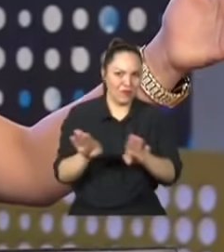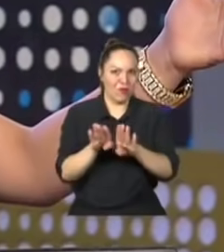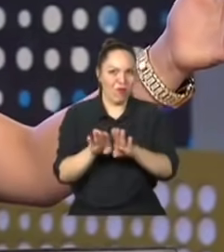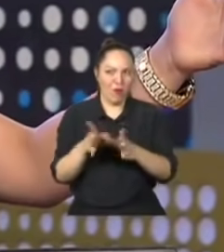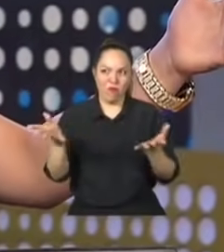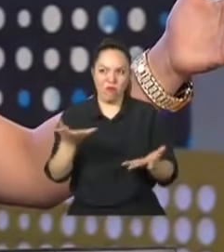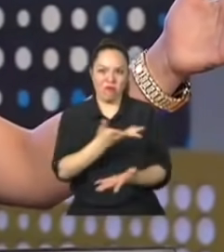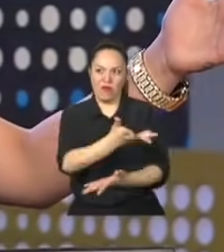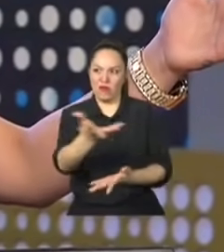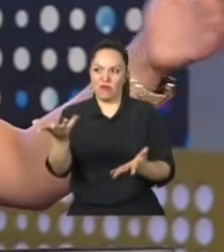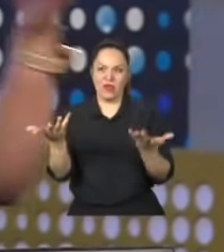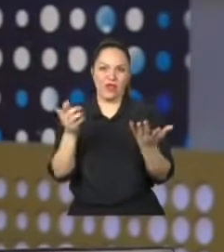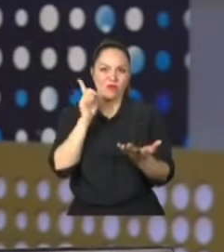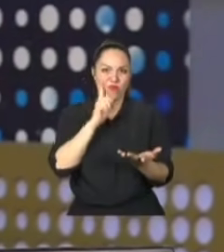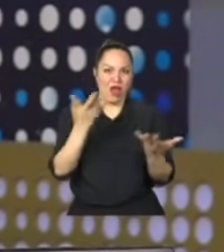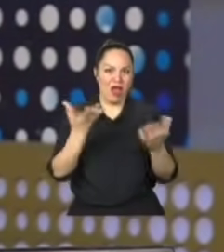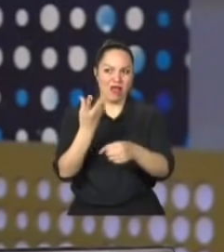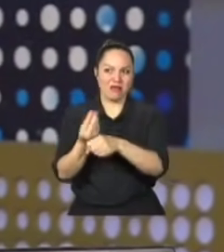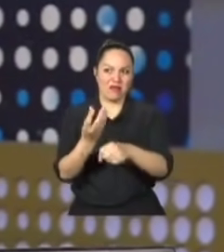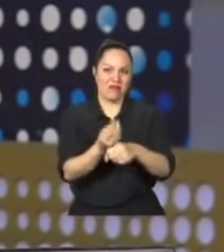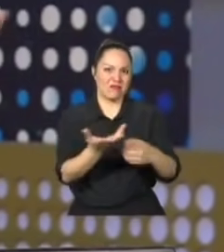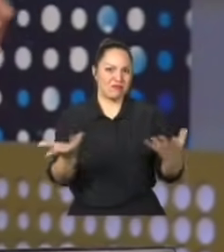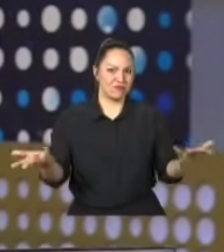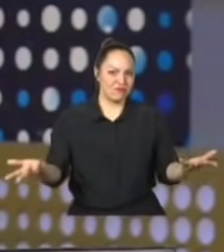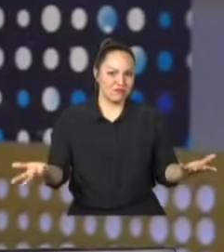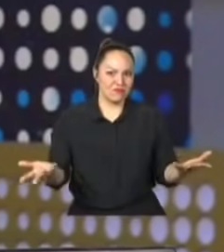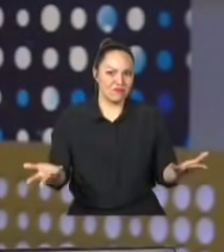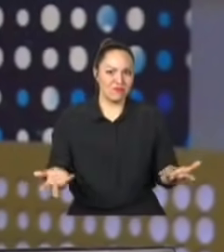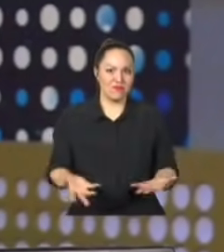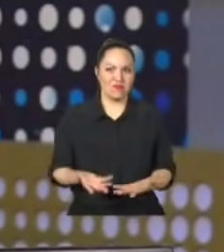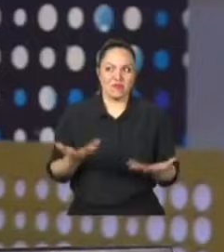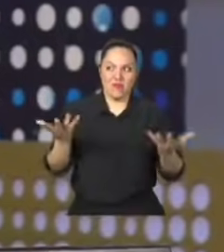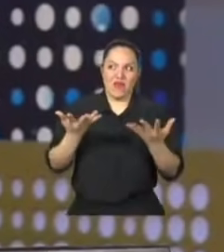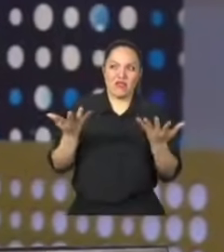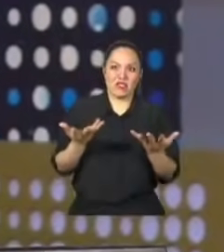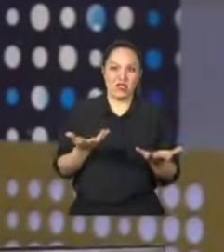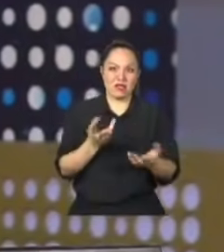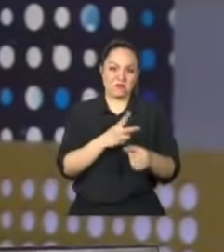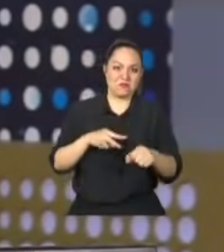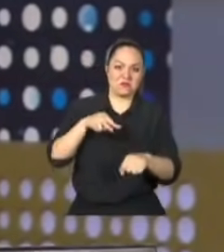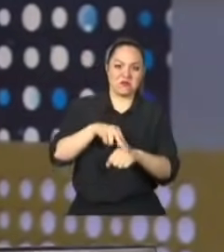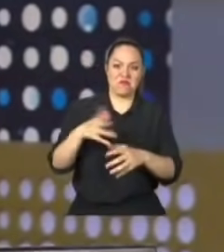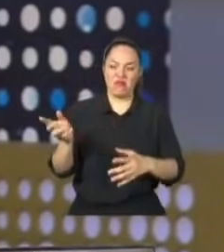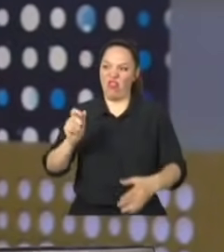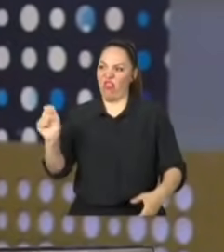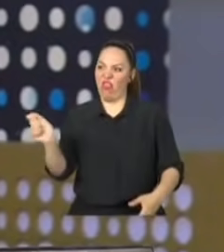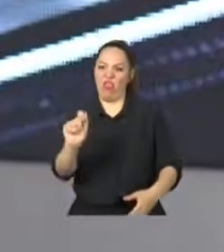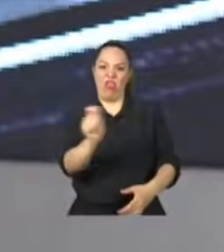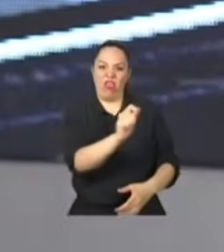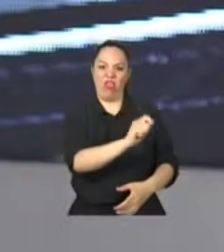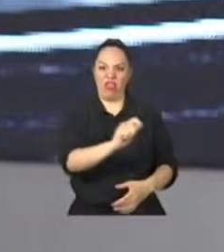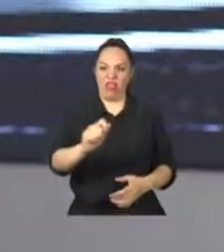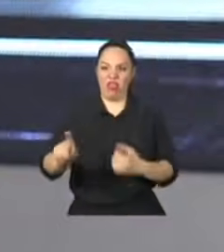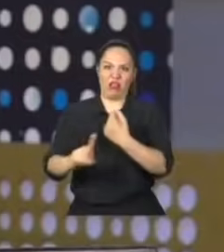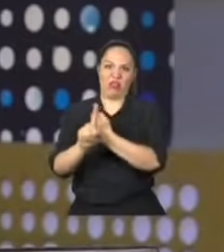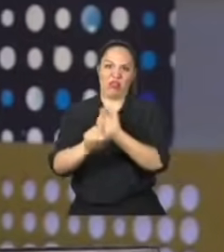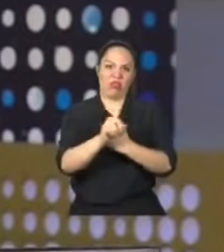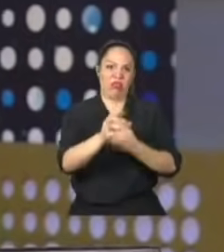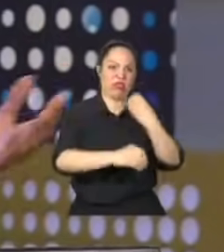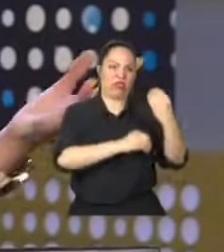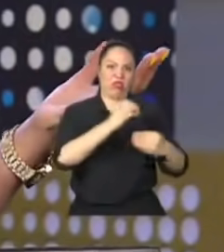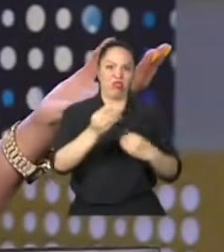con todos ustedes? ¿Cuando se enoje? ¿Qué va a hacer? ¿Va a vandalizar la ciudad, señor? No, no,